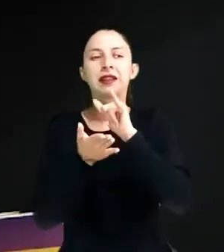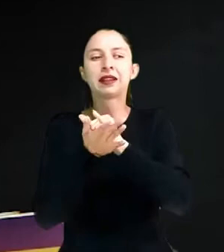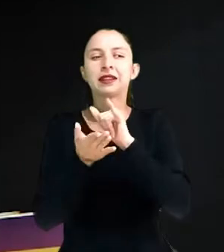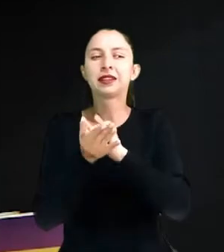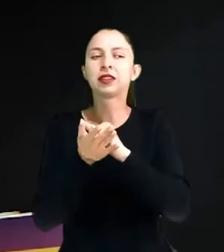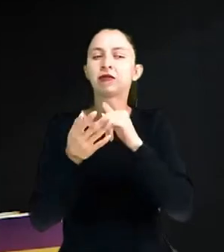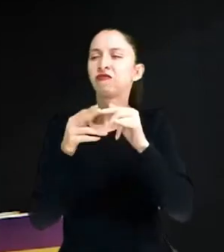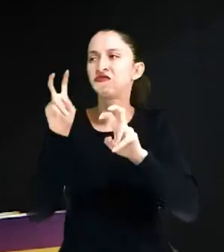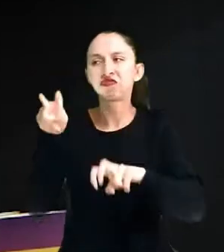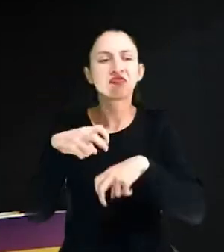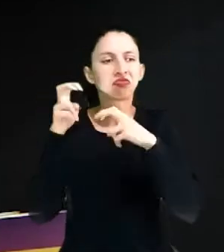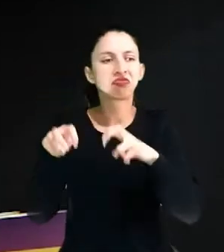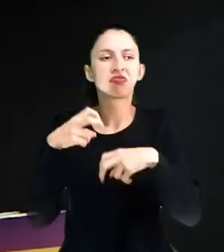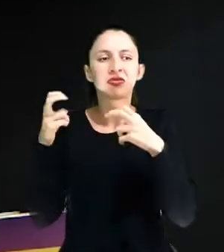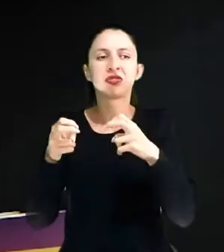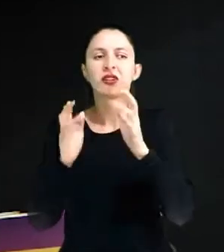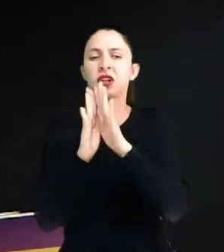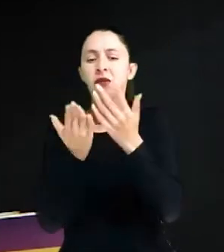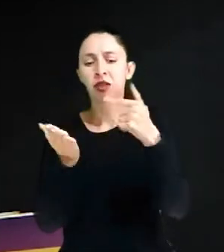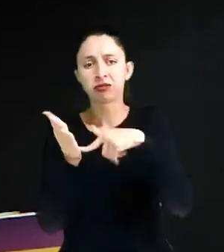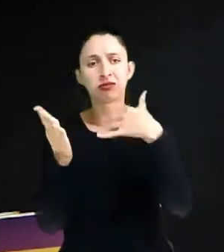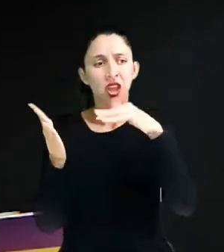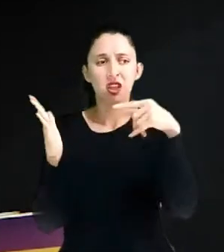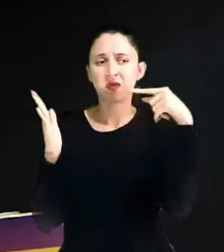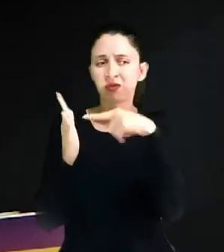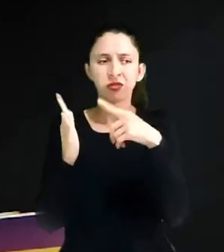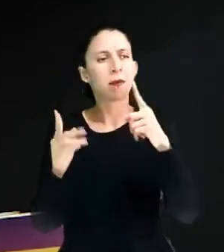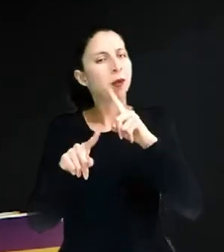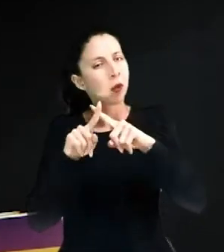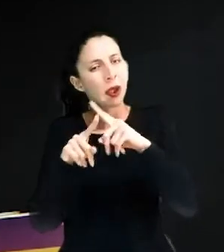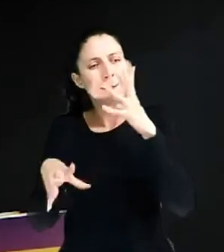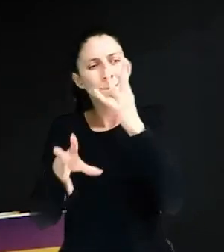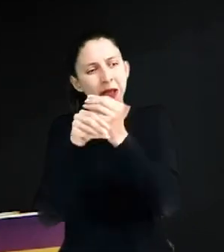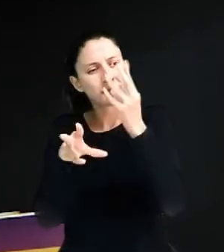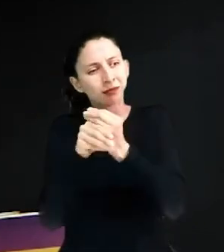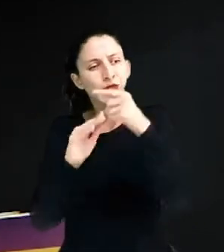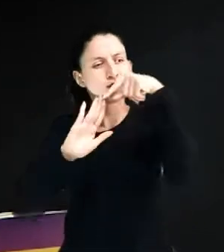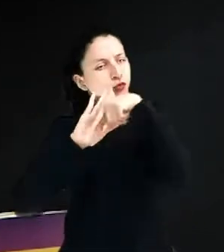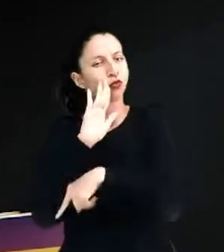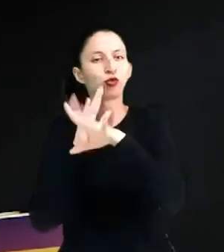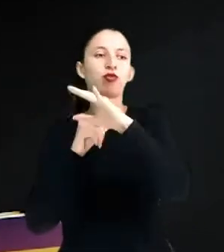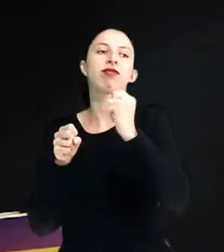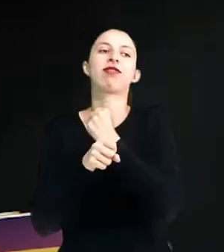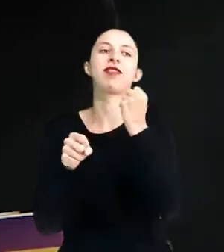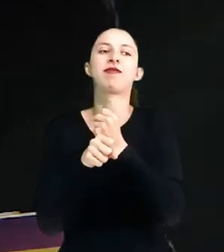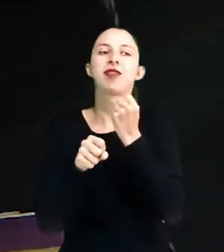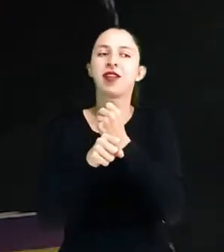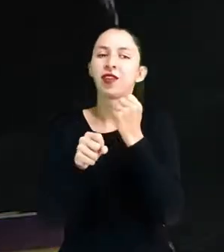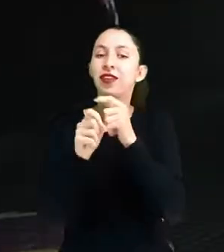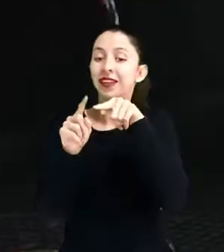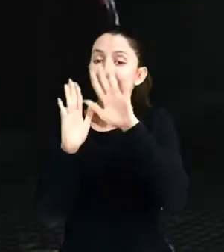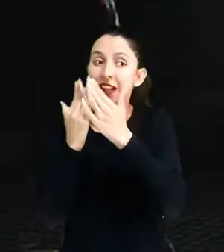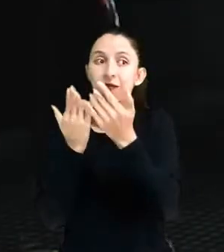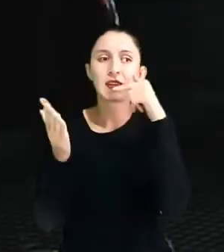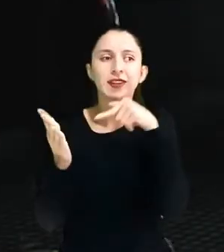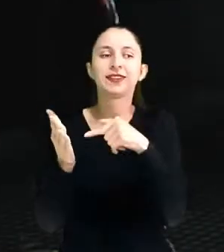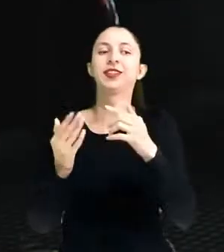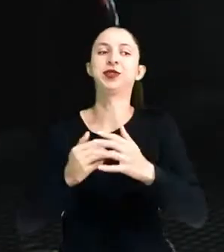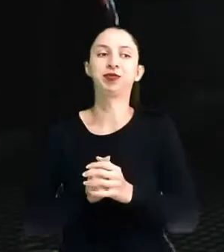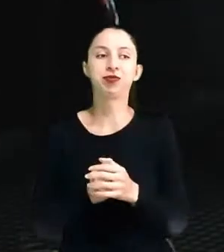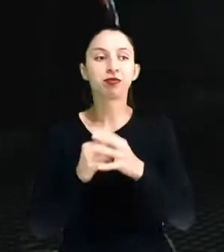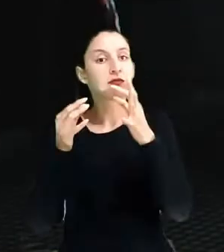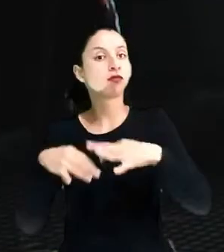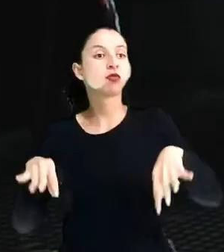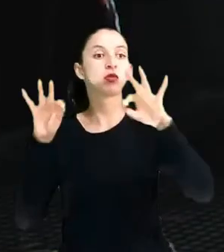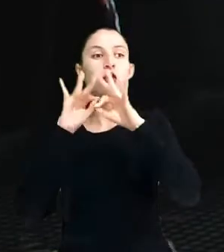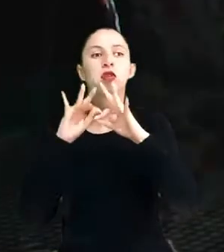todo lo interesante que se puede reunir y sistematizar en un documento como este. Importante, profe Cristina, saber